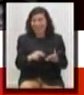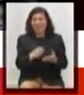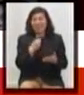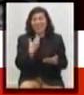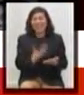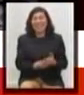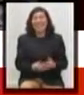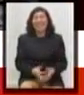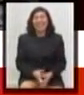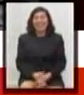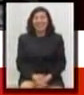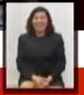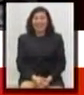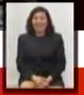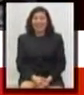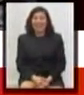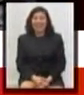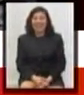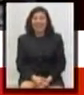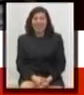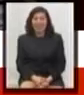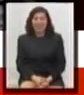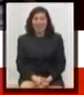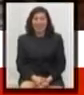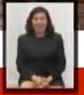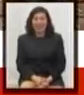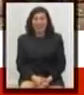Muchas gracias. Siga.